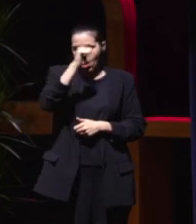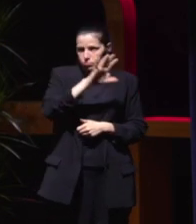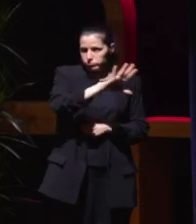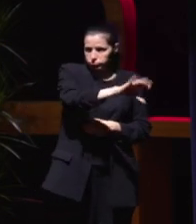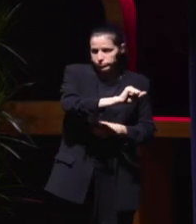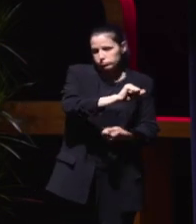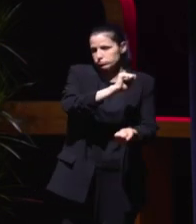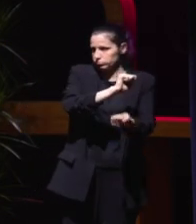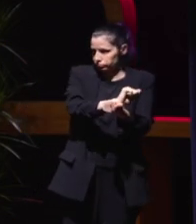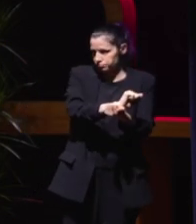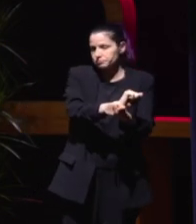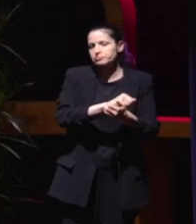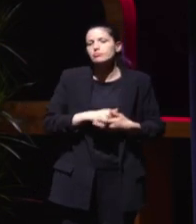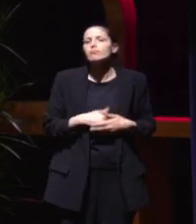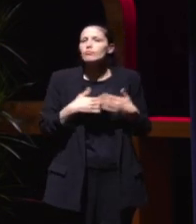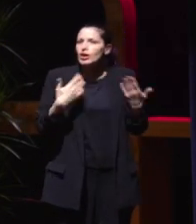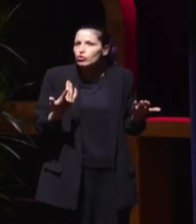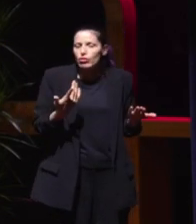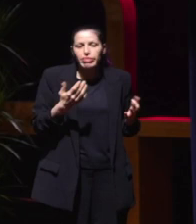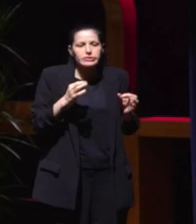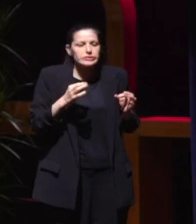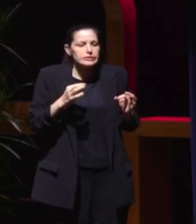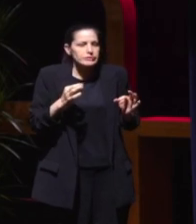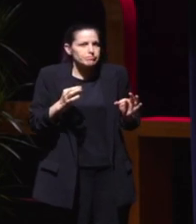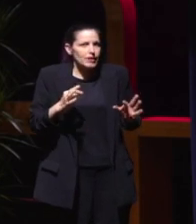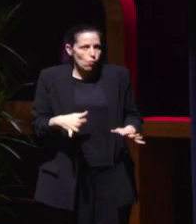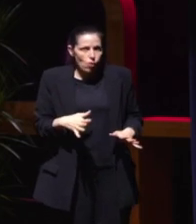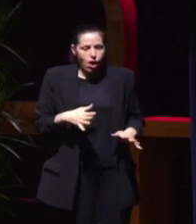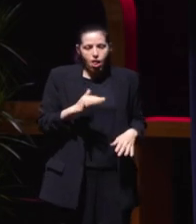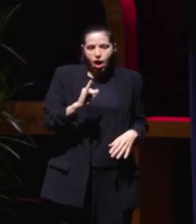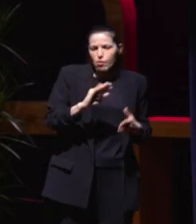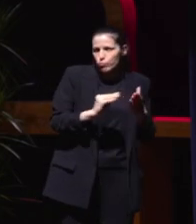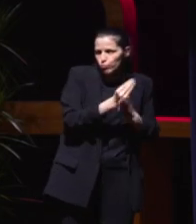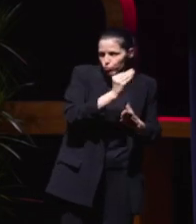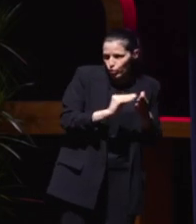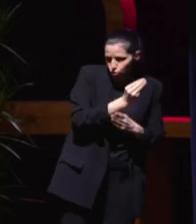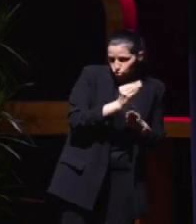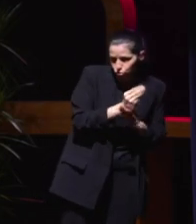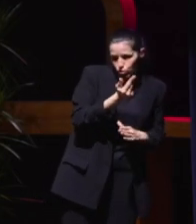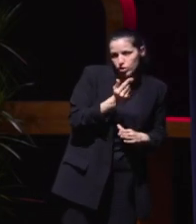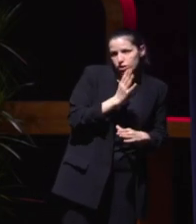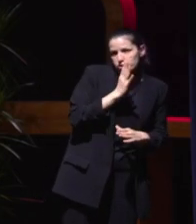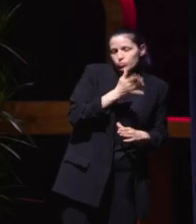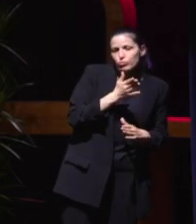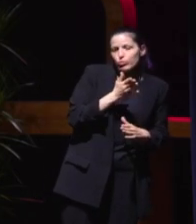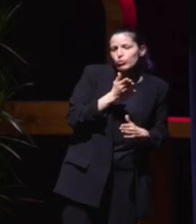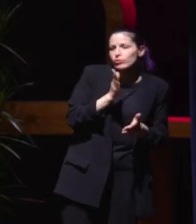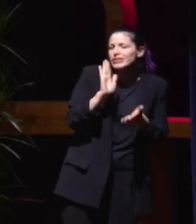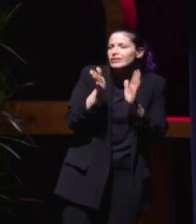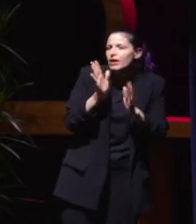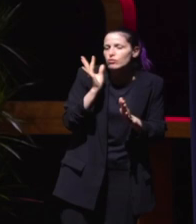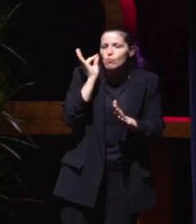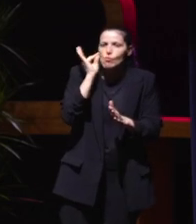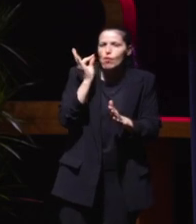sin importancia mujeres como Trozos de carne y luego dan el Salto político gracias a las mujeres del